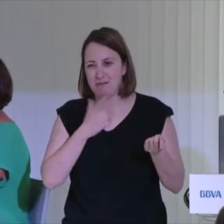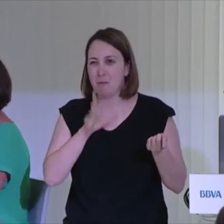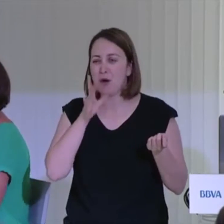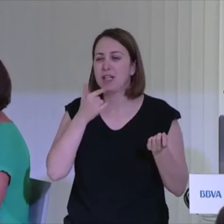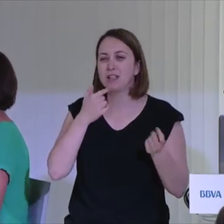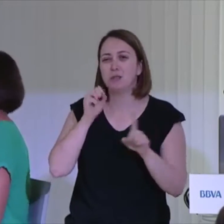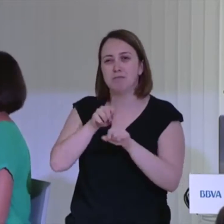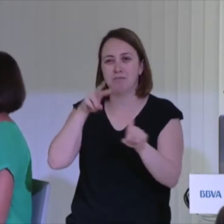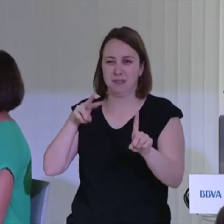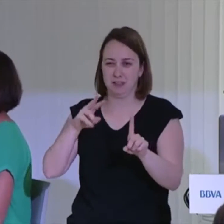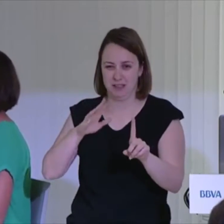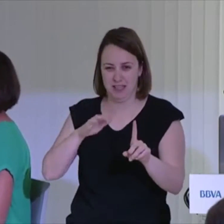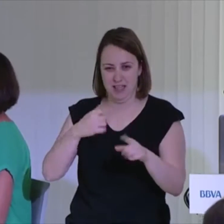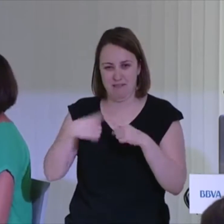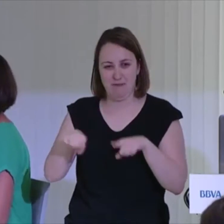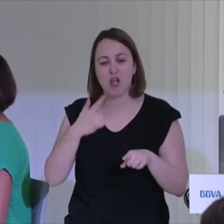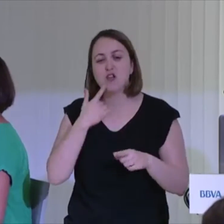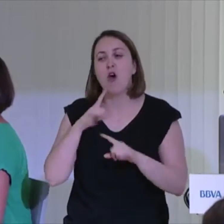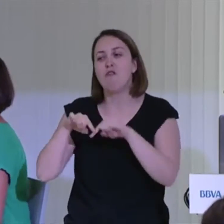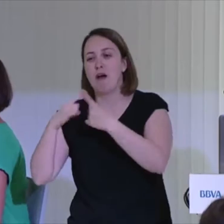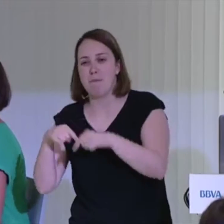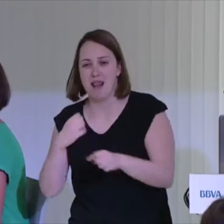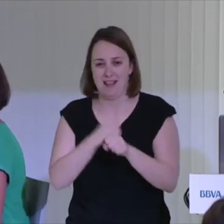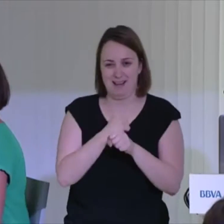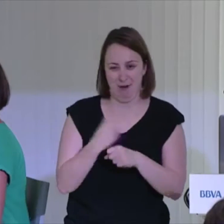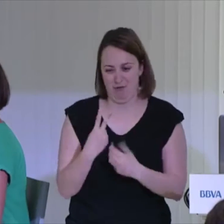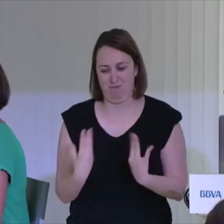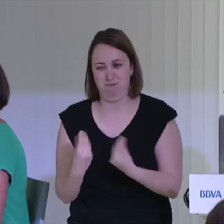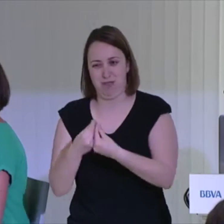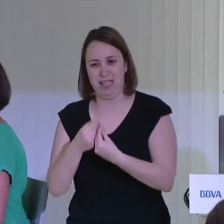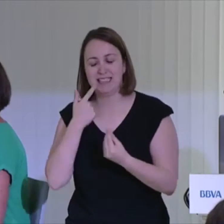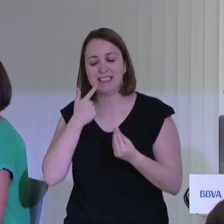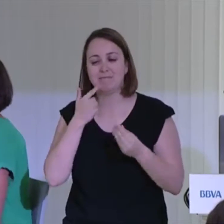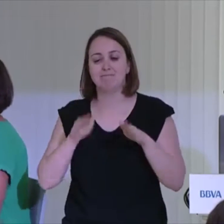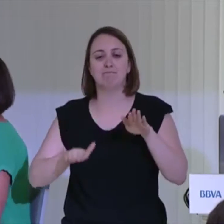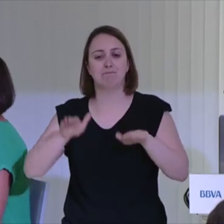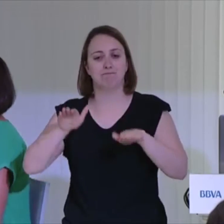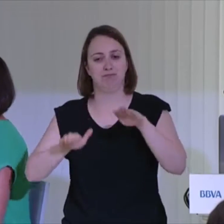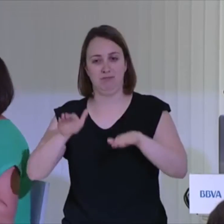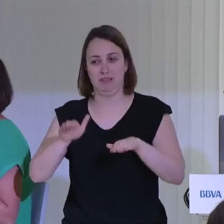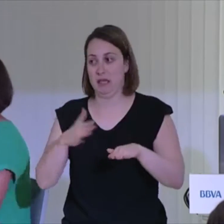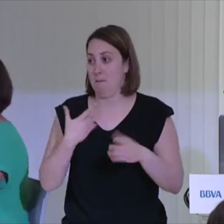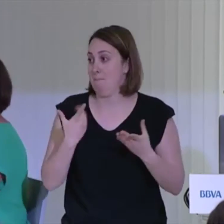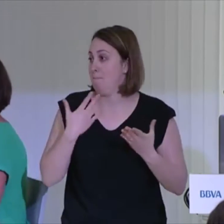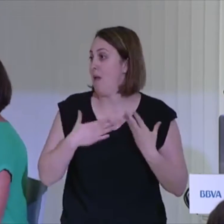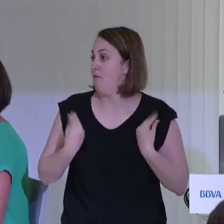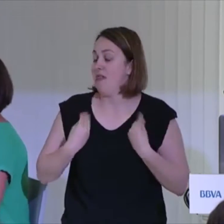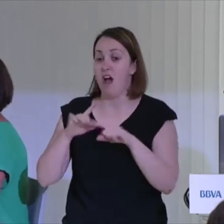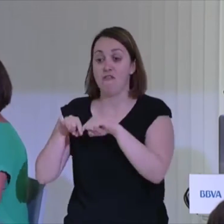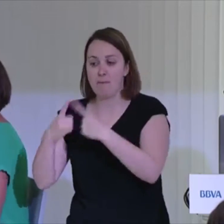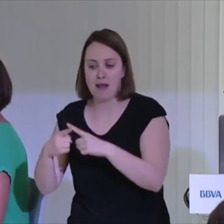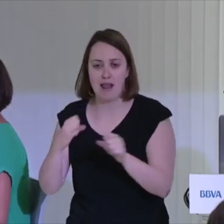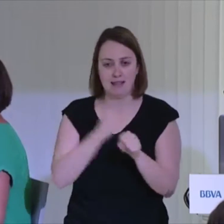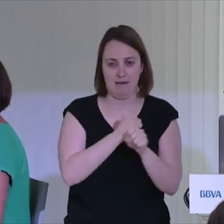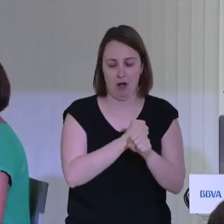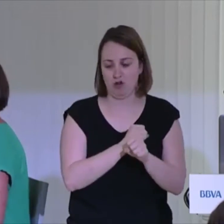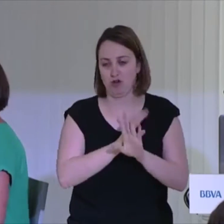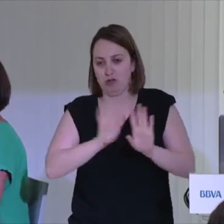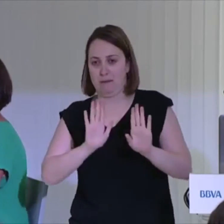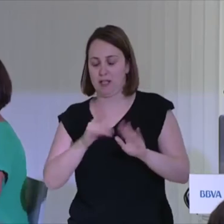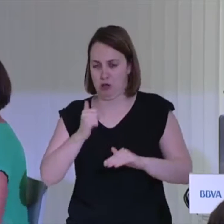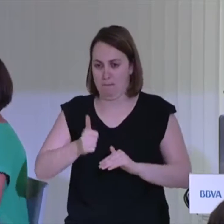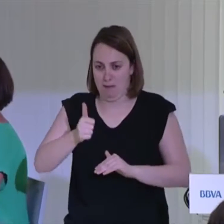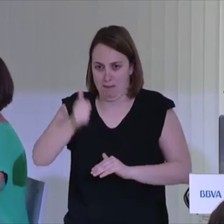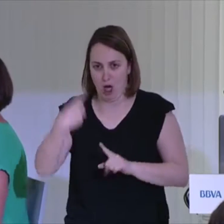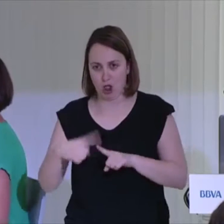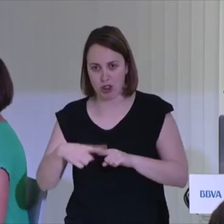perspectiva un poco más global, ¿no? O sea, que no es conciliar, al final tiene que ver más con un equilibrio, ¿no? Para mí la vida no está dividida en la familia y el trabajo, hay muchas más cosas